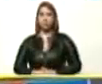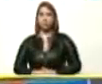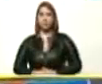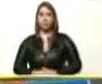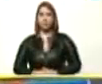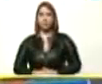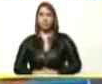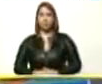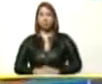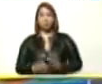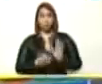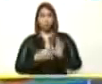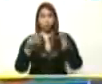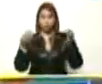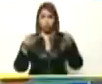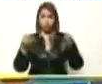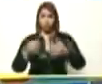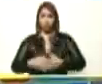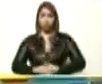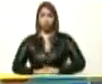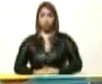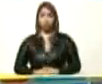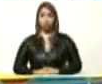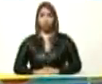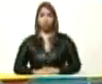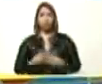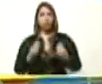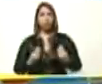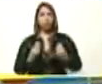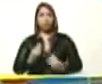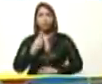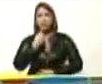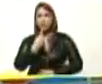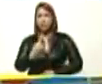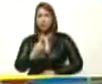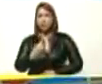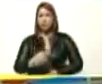de verdad, que, como se lo dije, al,